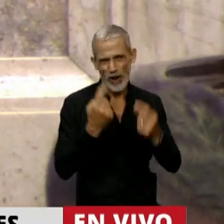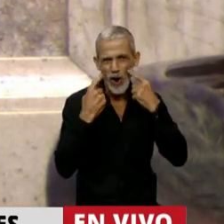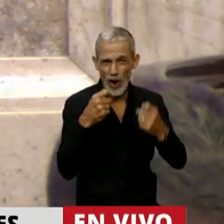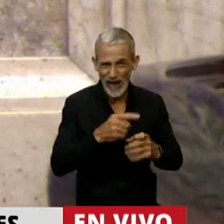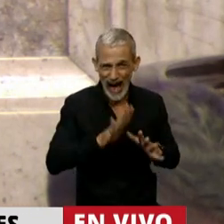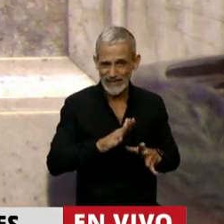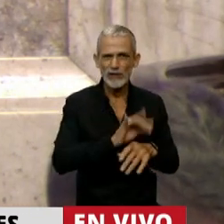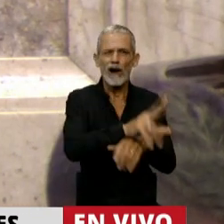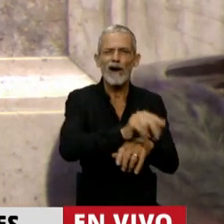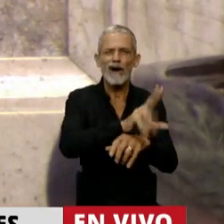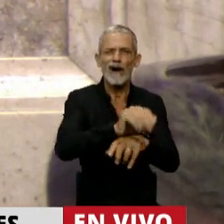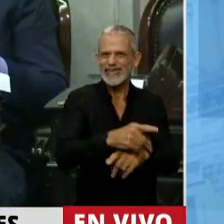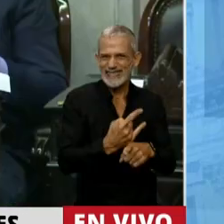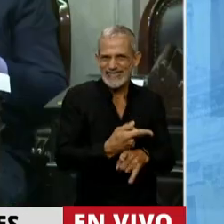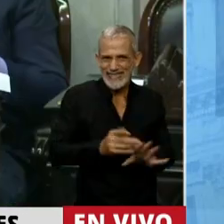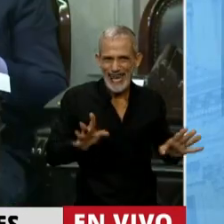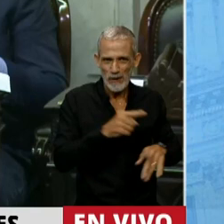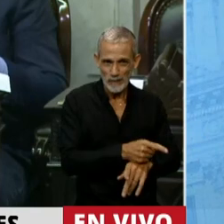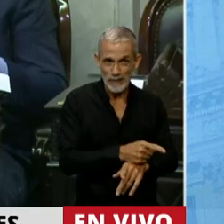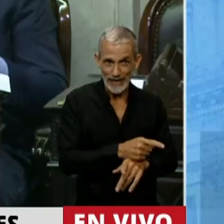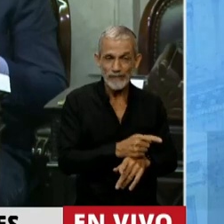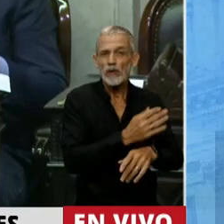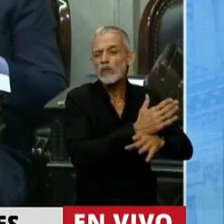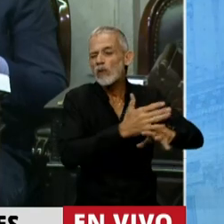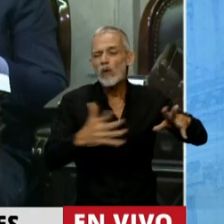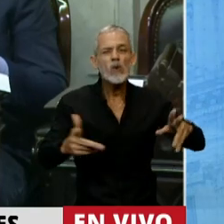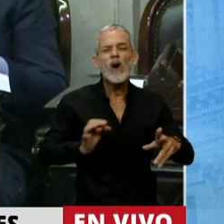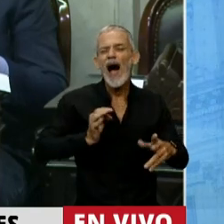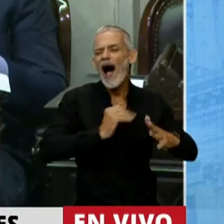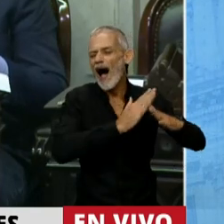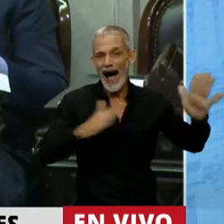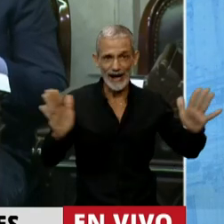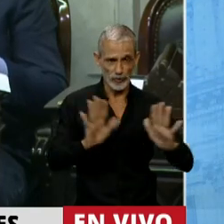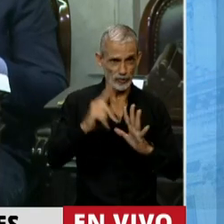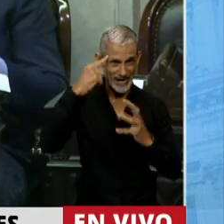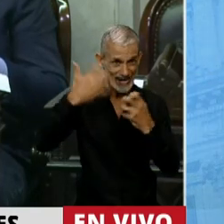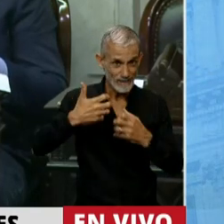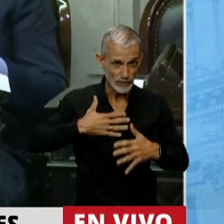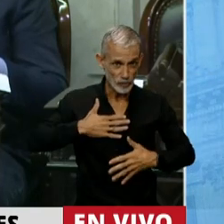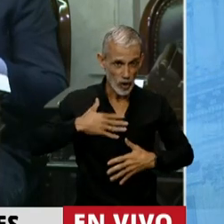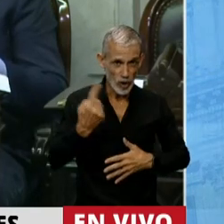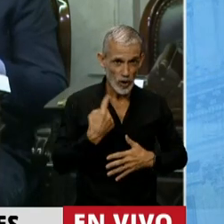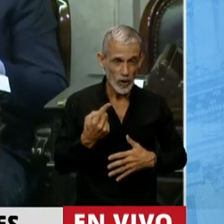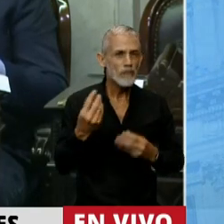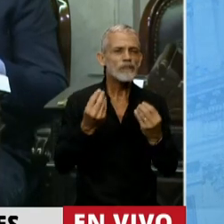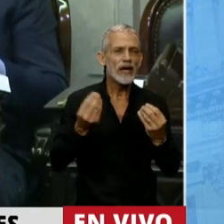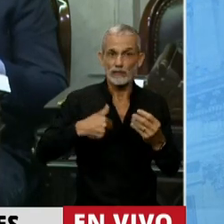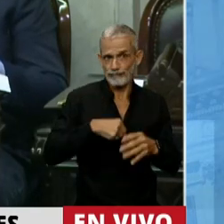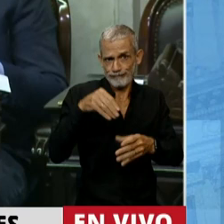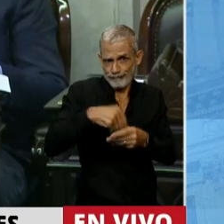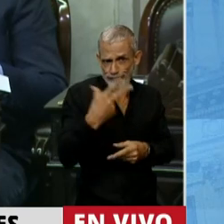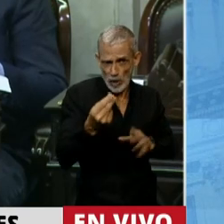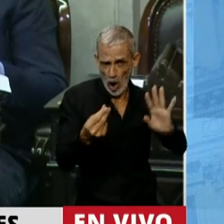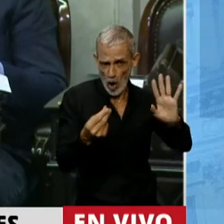turno que han metido la mano en la lata durante décadas. Por eso la reflexión es que